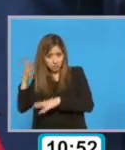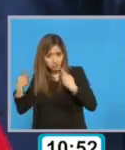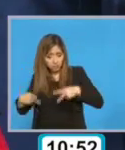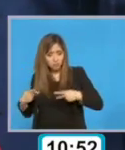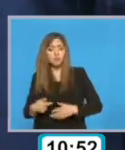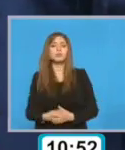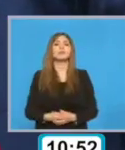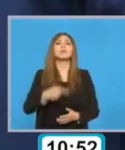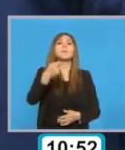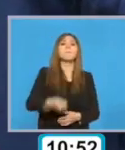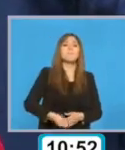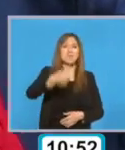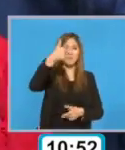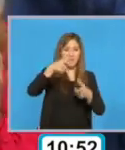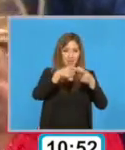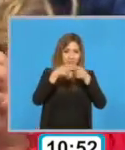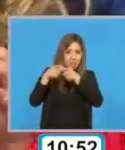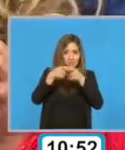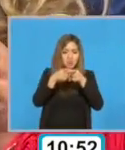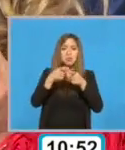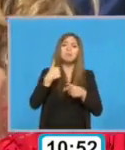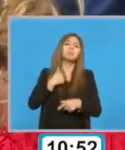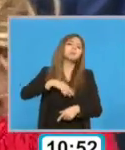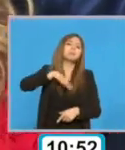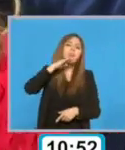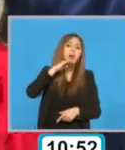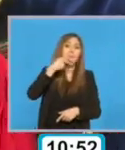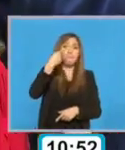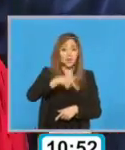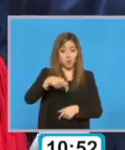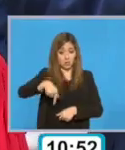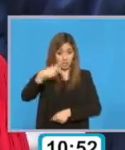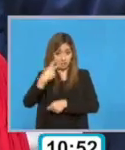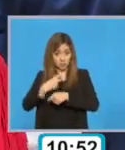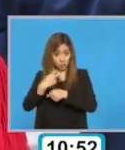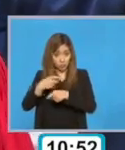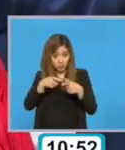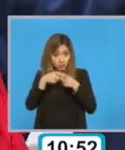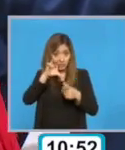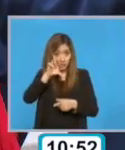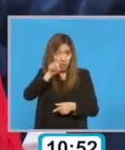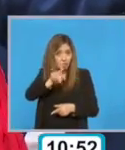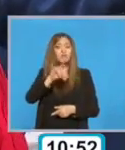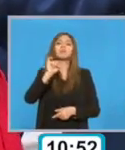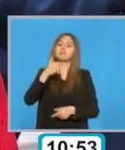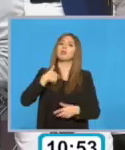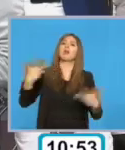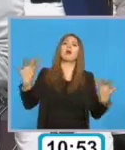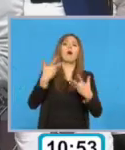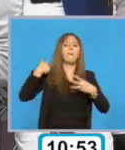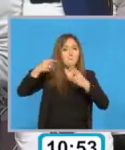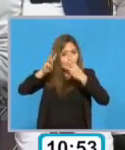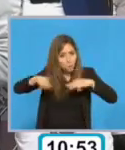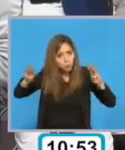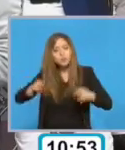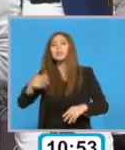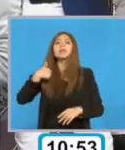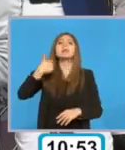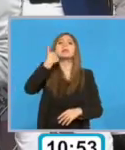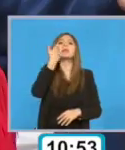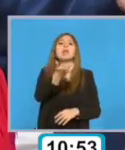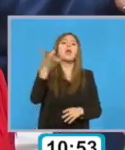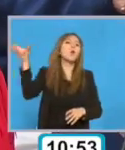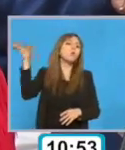honesta contigo, no me involucré tanto, en este disco sí. Este sí me estoy metiendo en la música, quiero grabar, de hecho, en